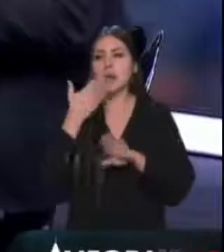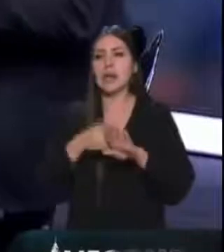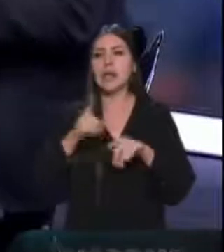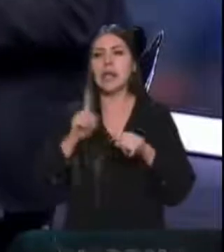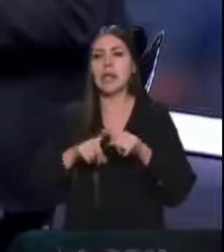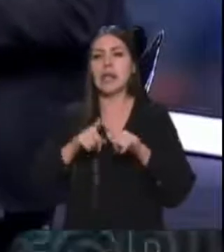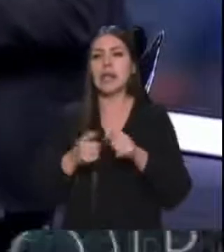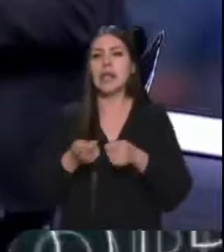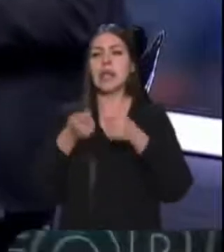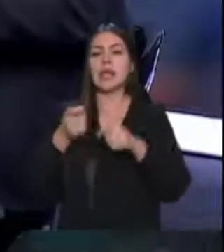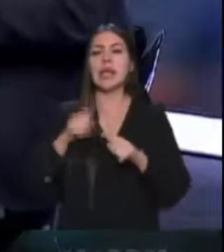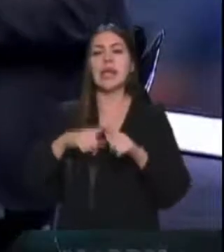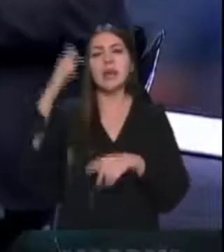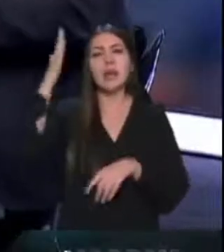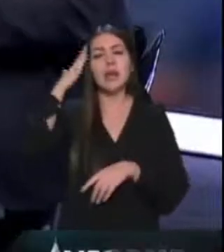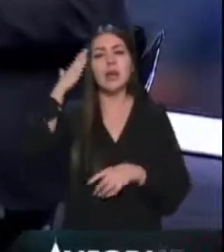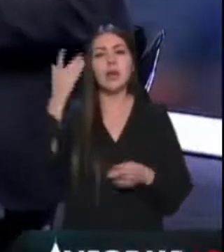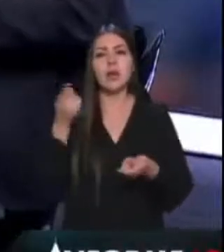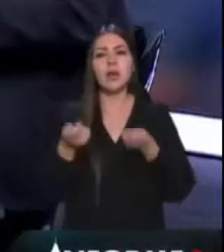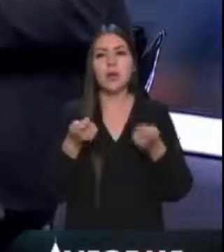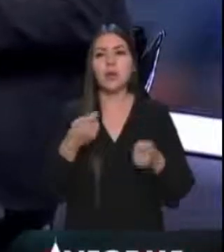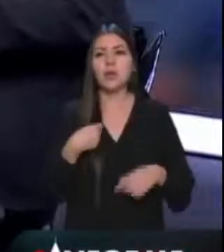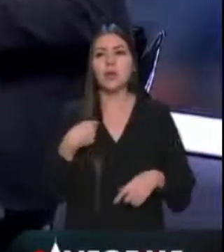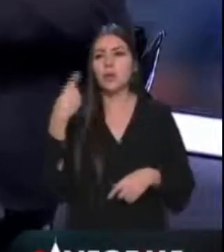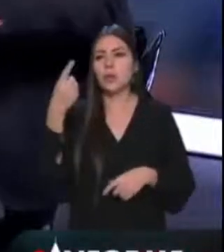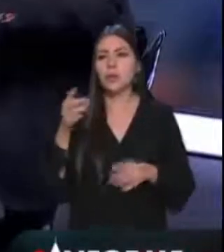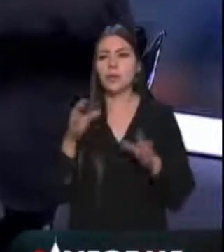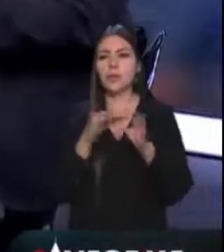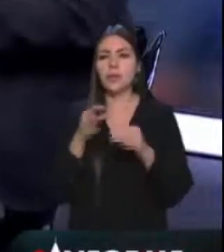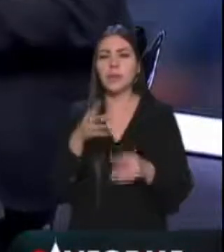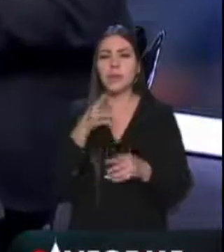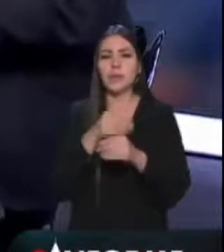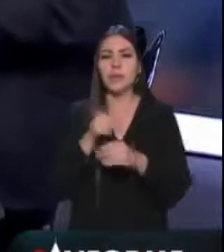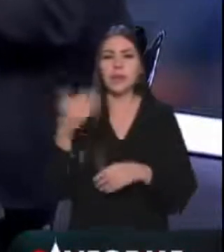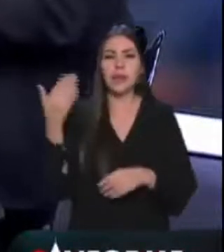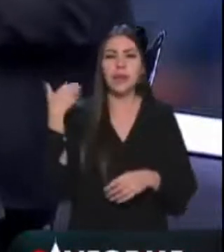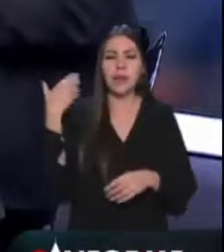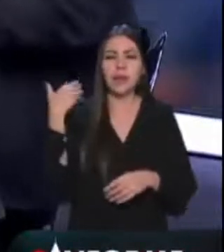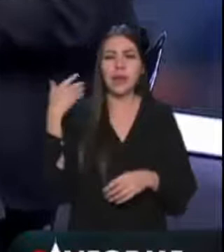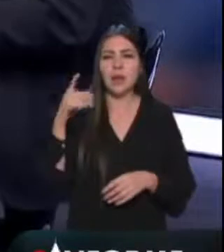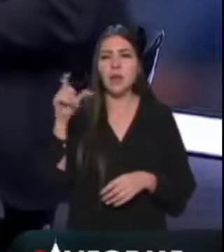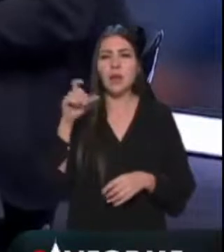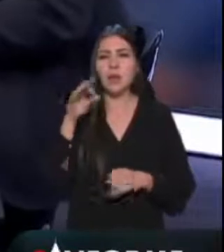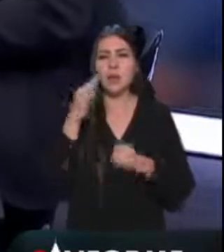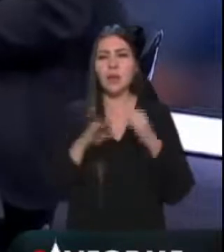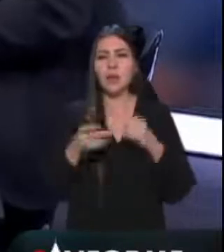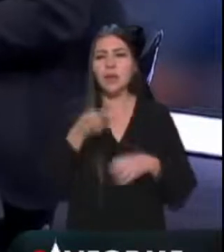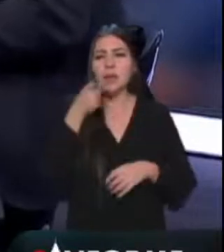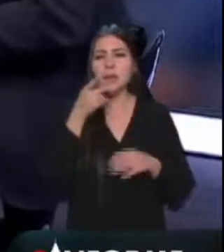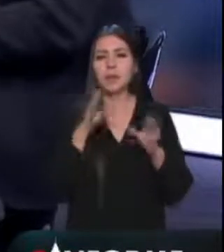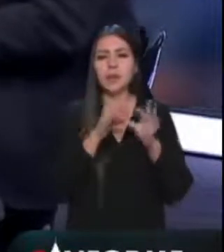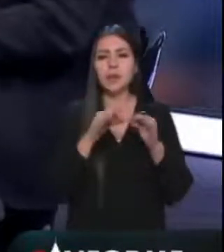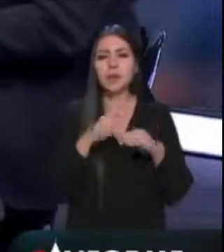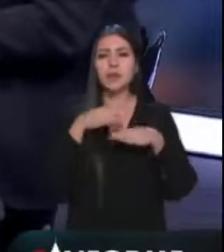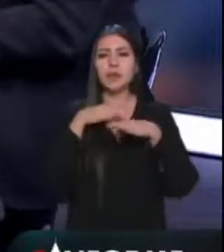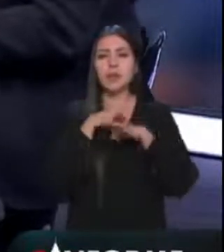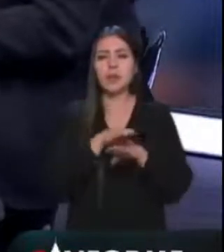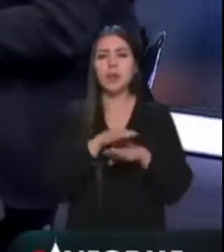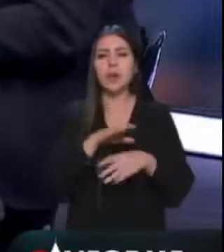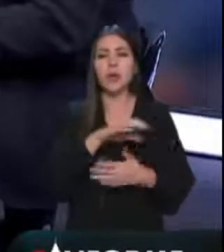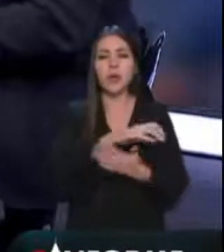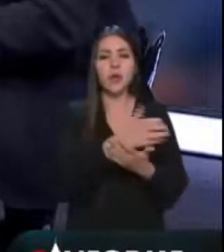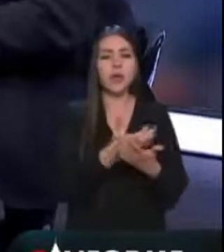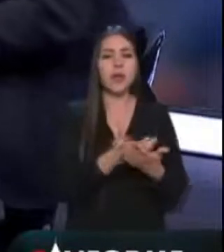estaría ese control. Y nada más querría añadir, porque el punto que planteaste al final de tu última intervención, que tiene que ver con lo de los contratos